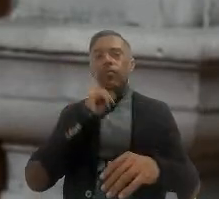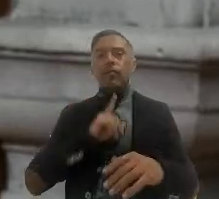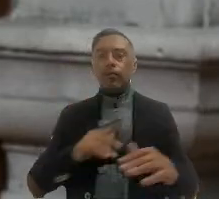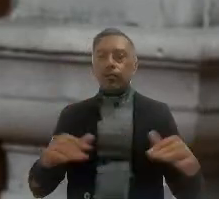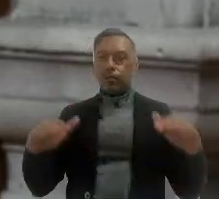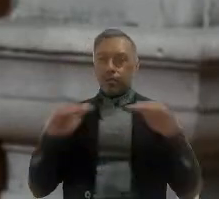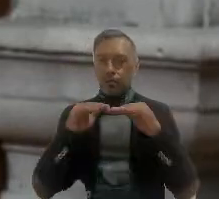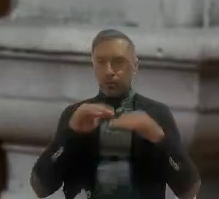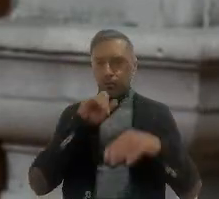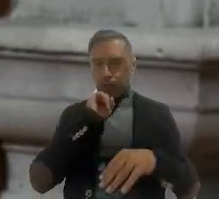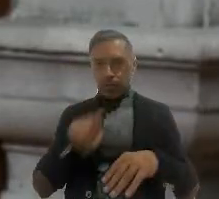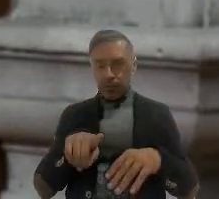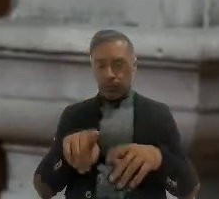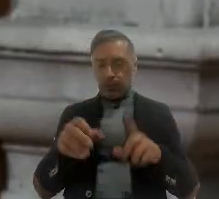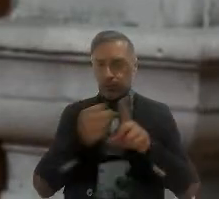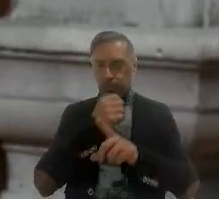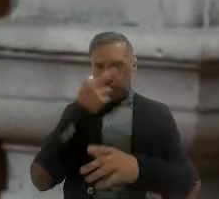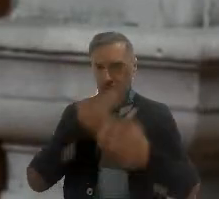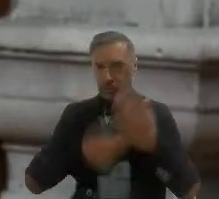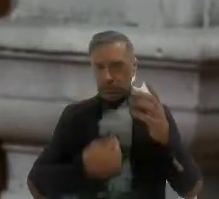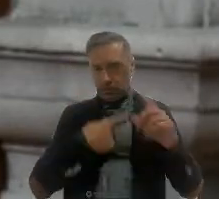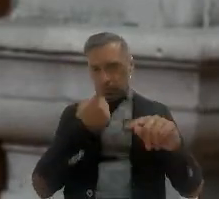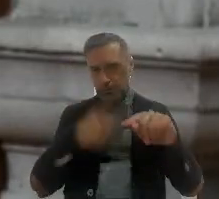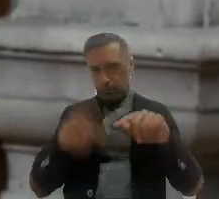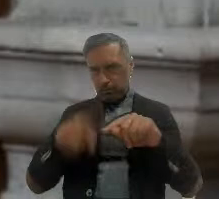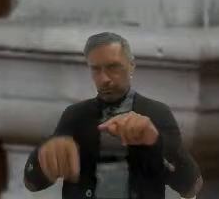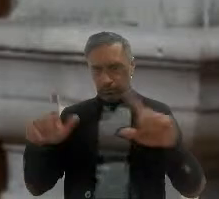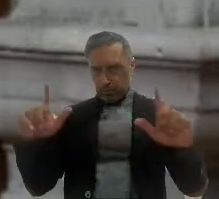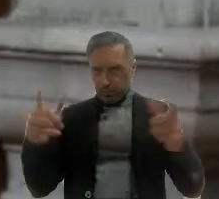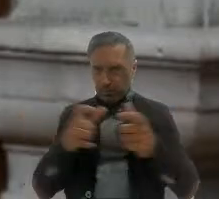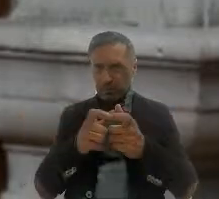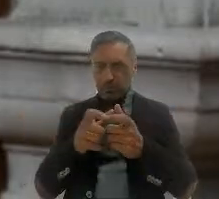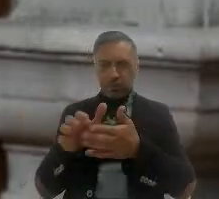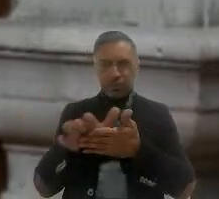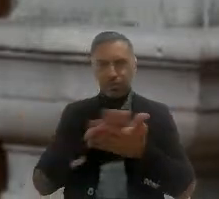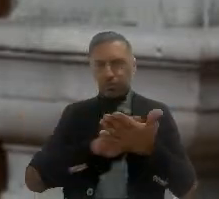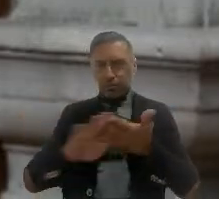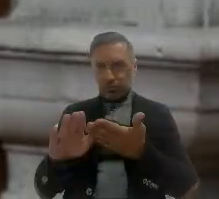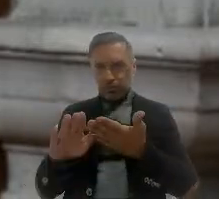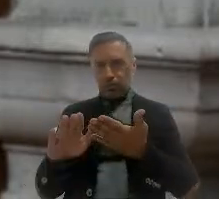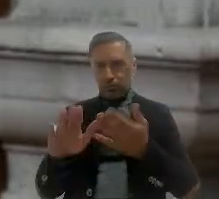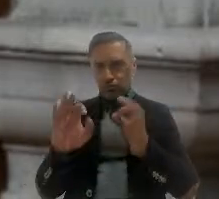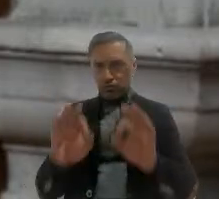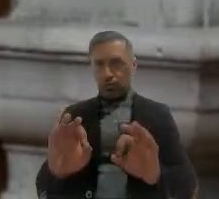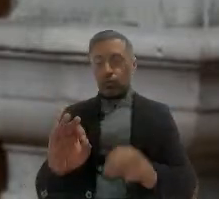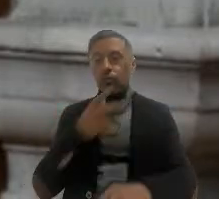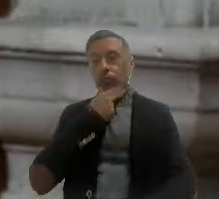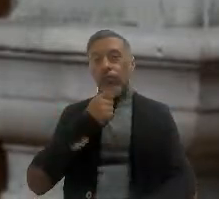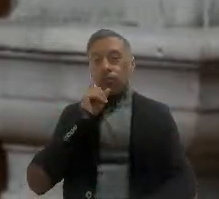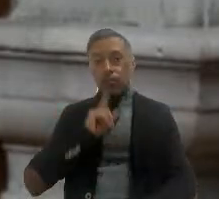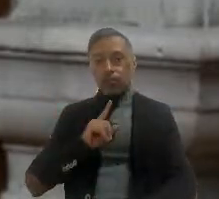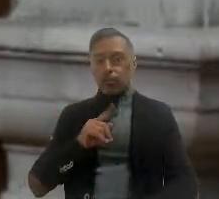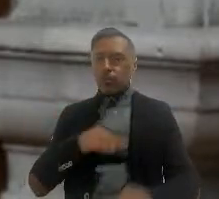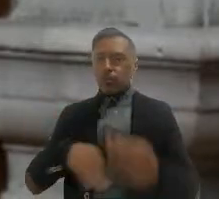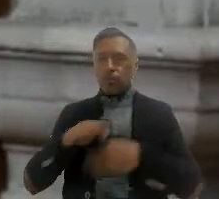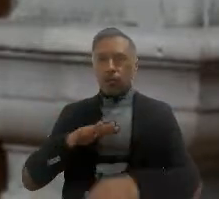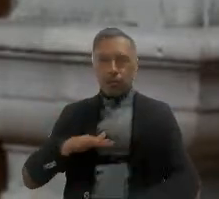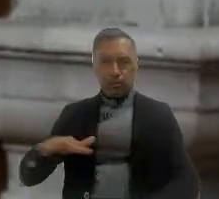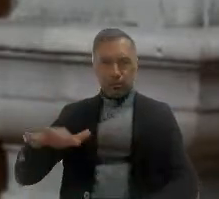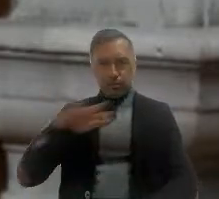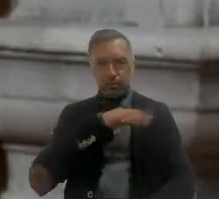erradicación de violencia sean una realidad. Seamos todas y todos nosotros agentes de